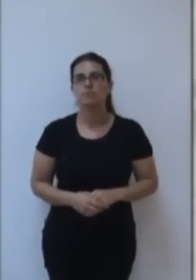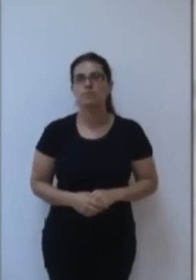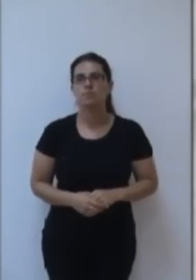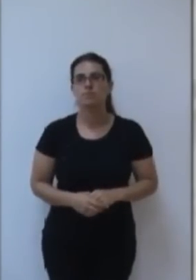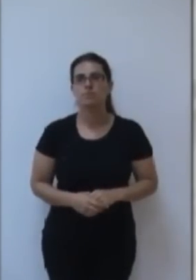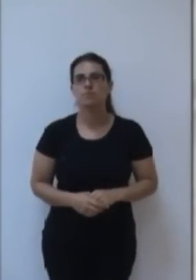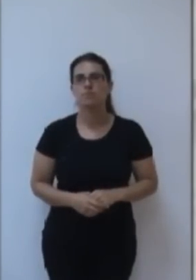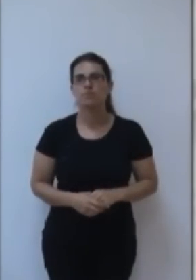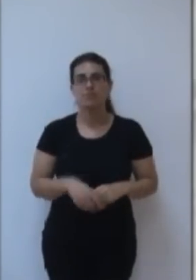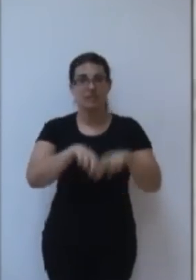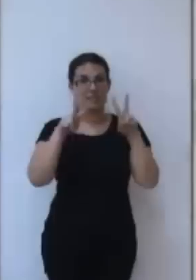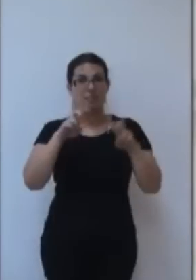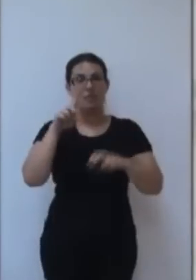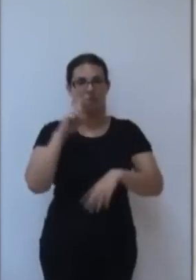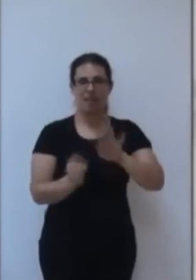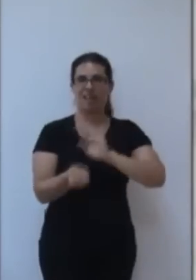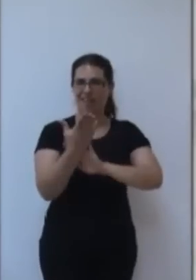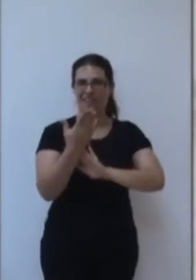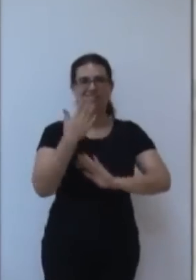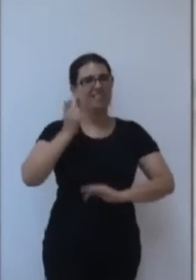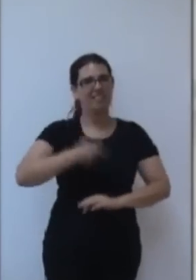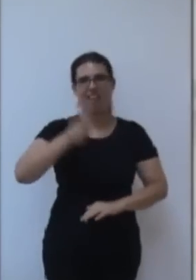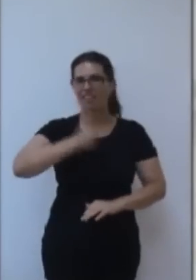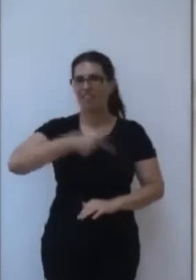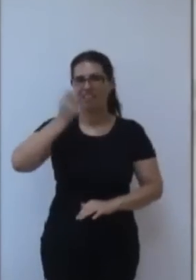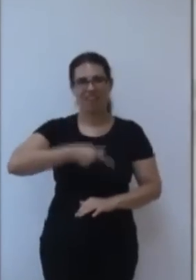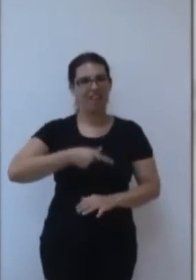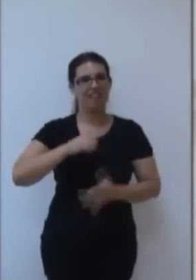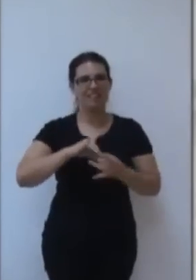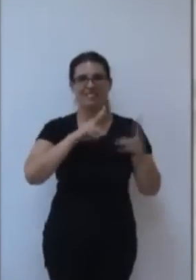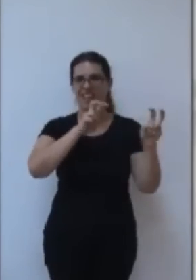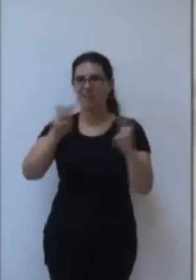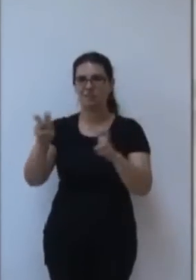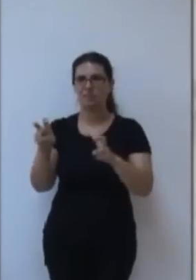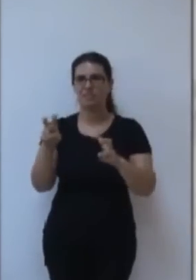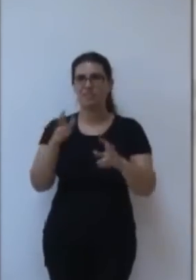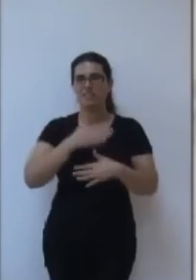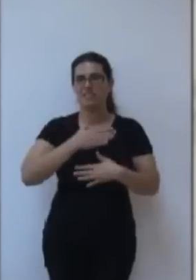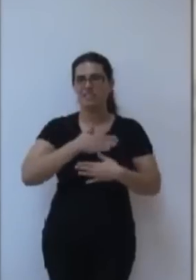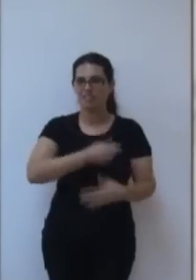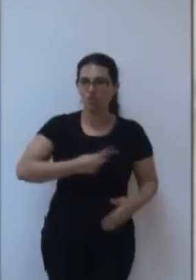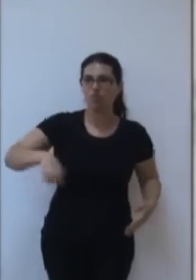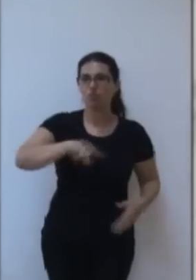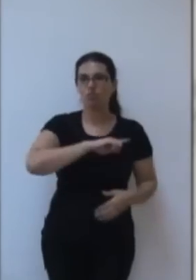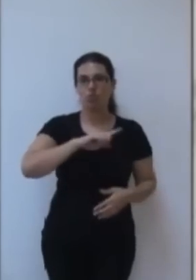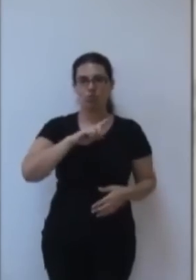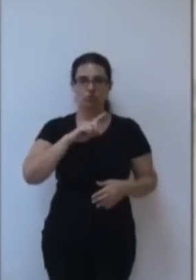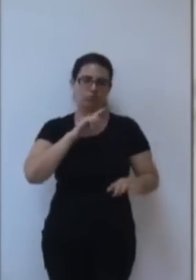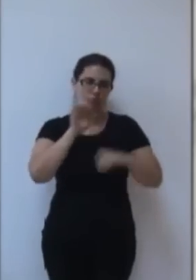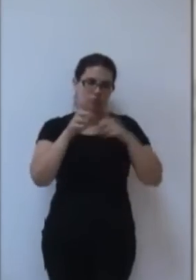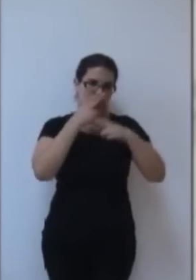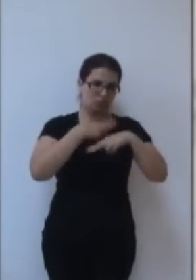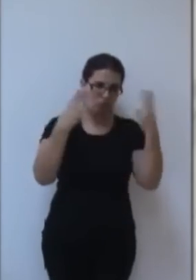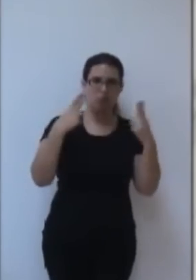Si esto también sale mucho, esto es una constante, y bueno, pues aquí, aunque todos tenemos parte de los organismos públicos que